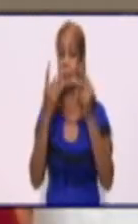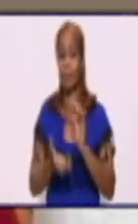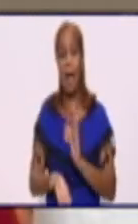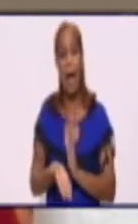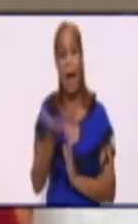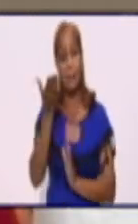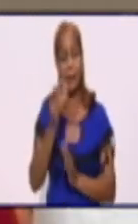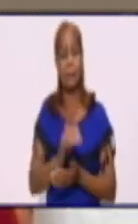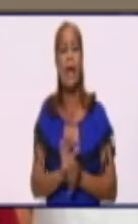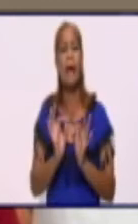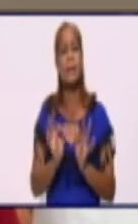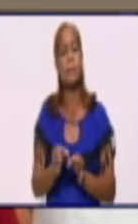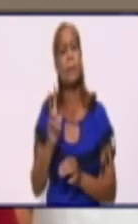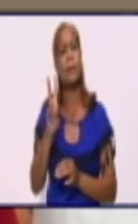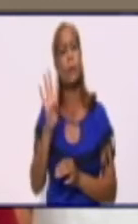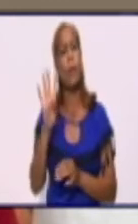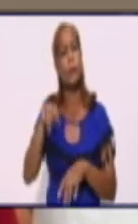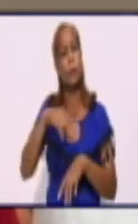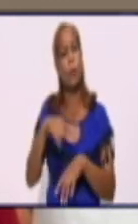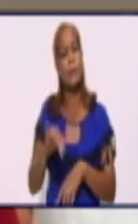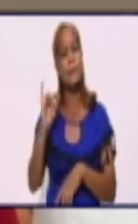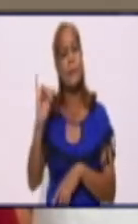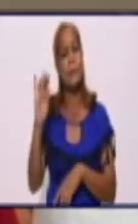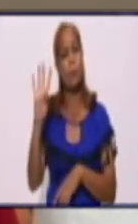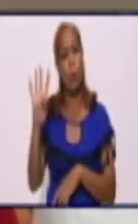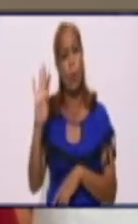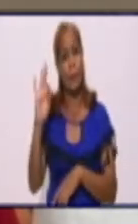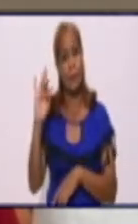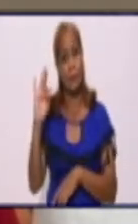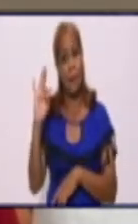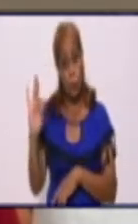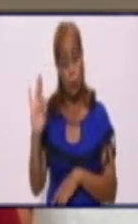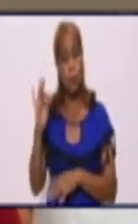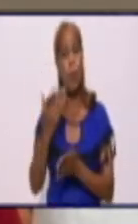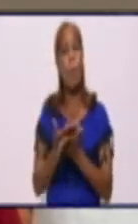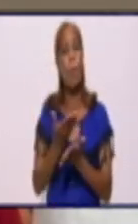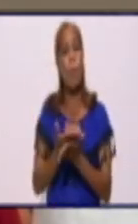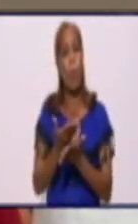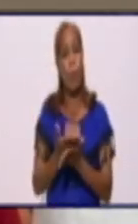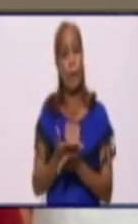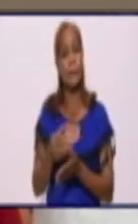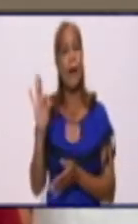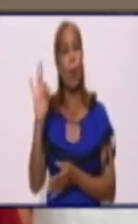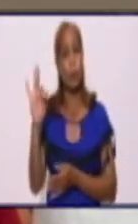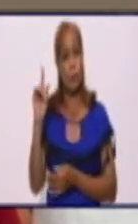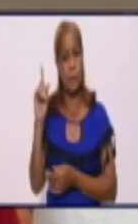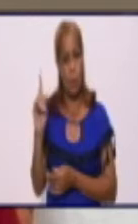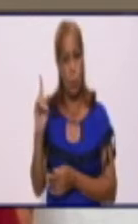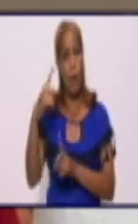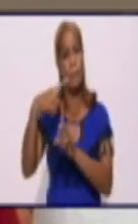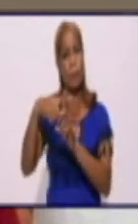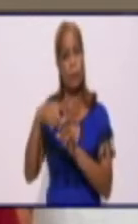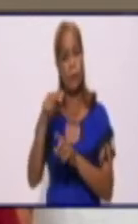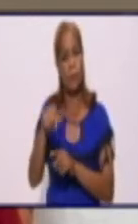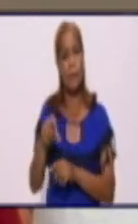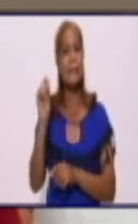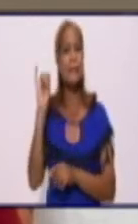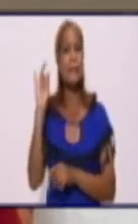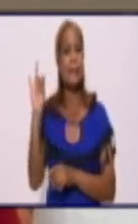En las últimas 24 horas, de las 645 muestras procesadas, 81 fueron positivas. De ellas,